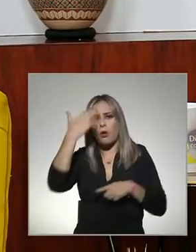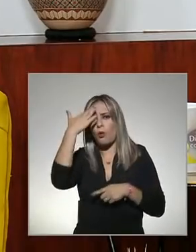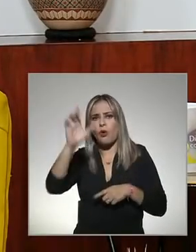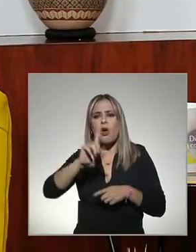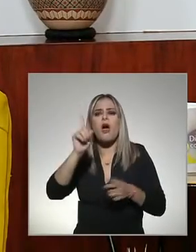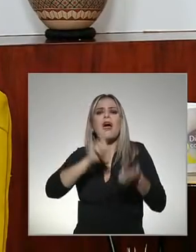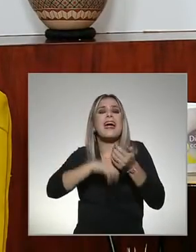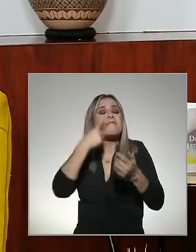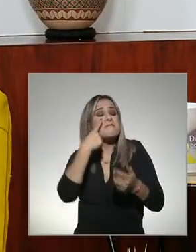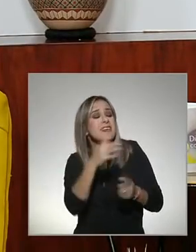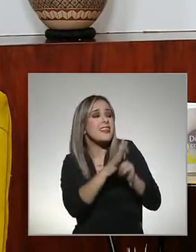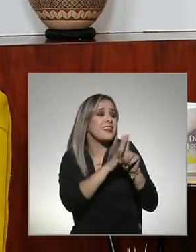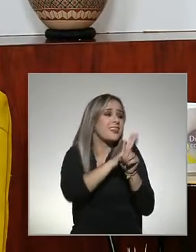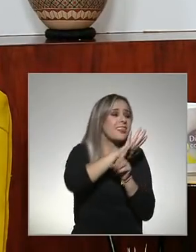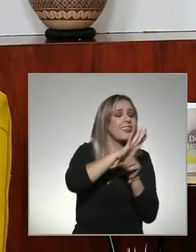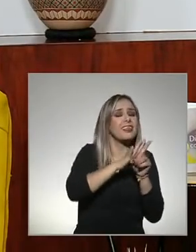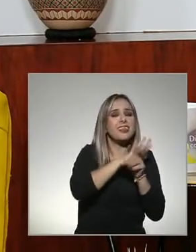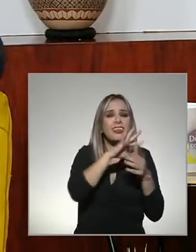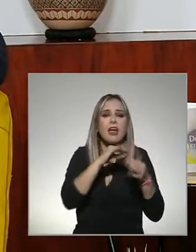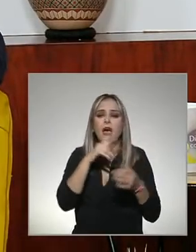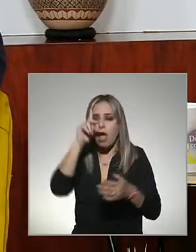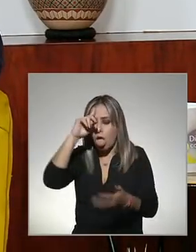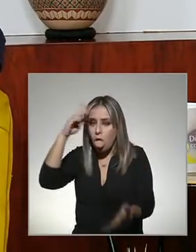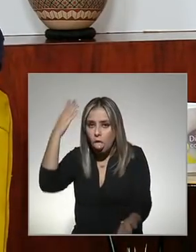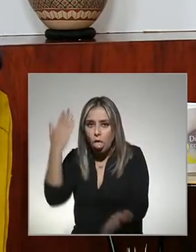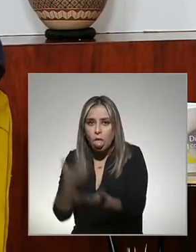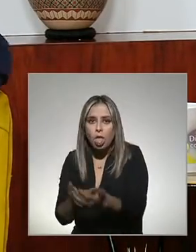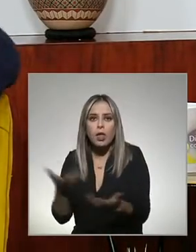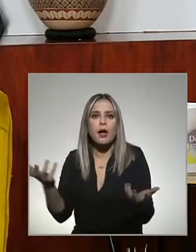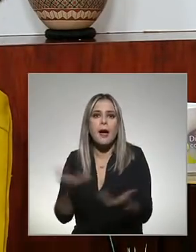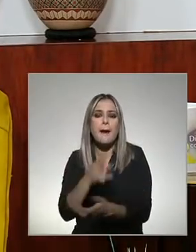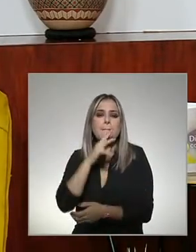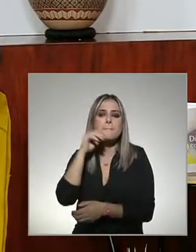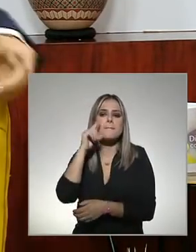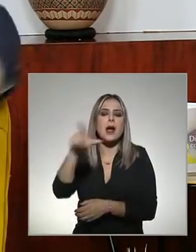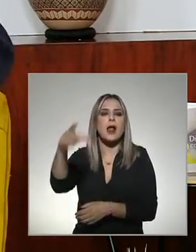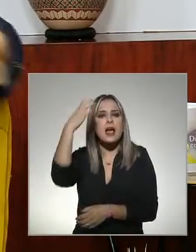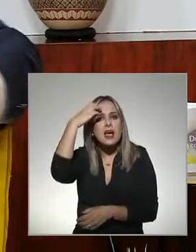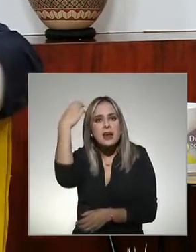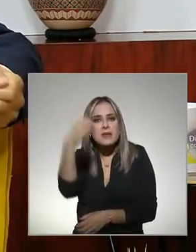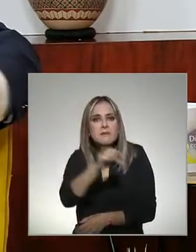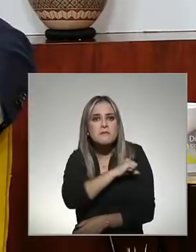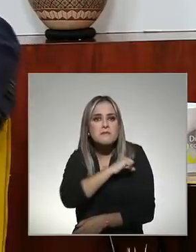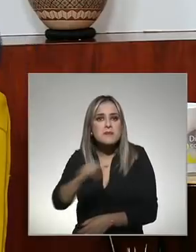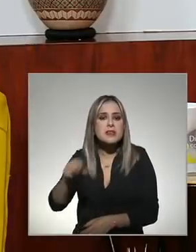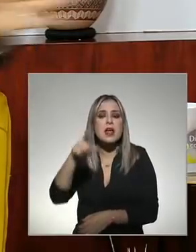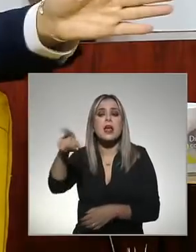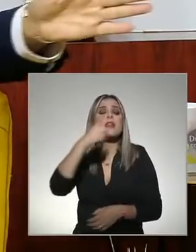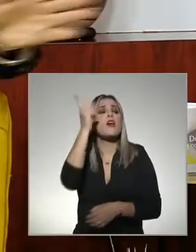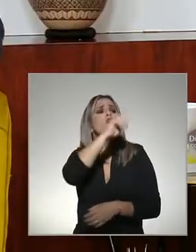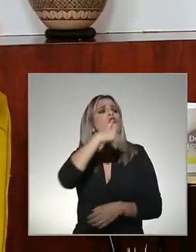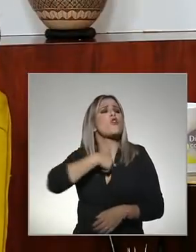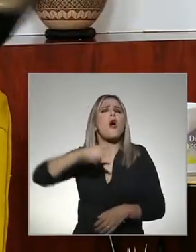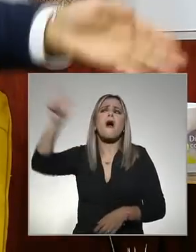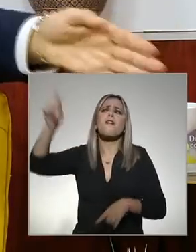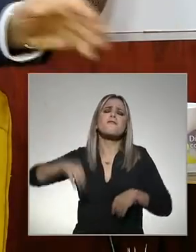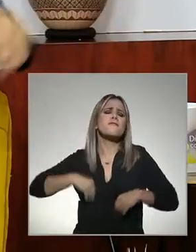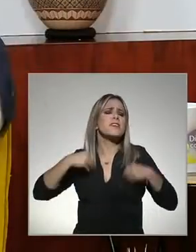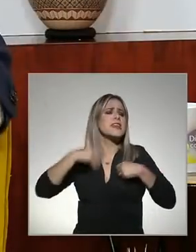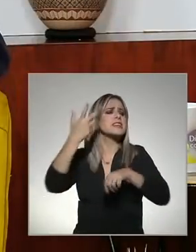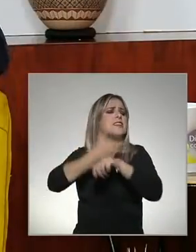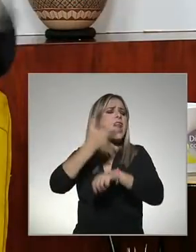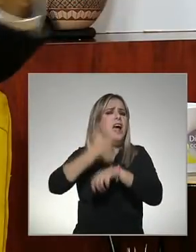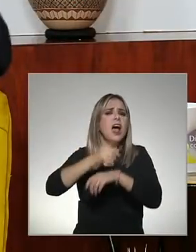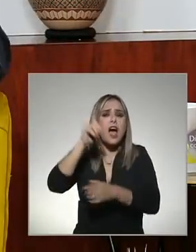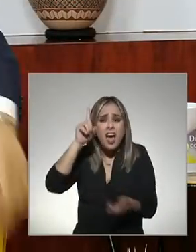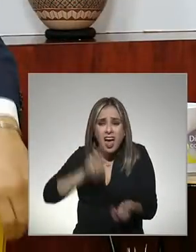que está en Australia y resulta que pues, está en Azcapotzalco y te está checando y te empieza a